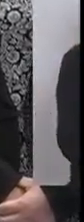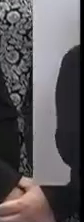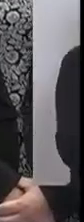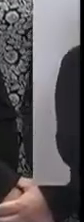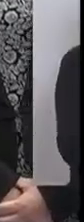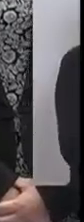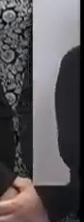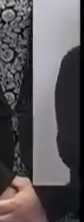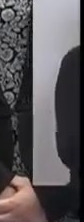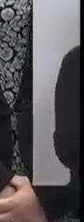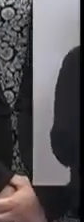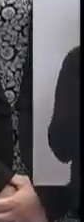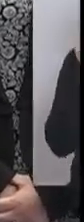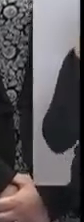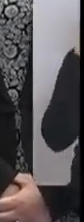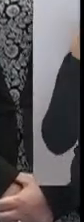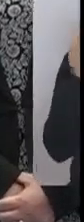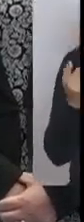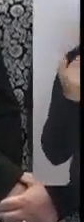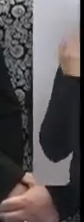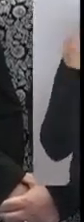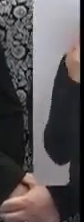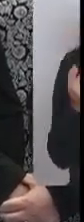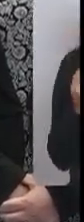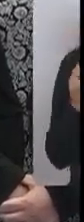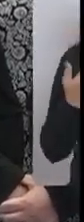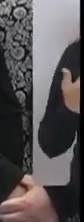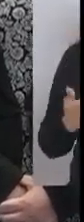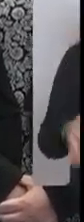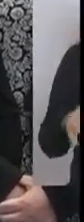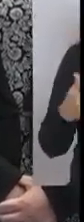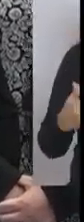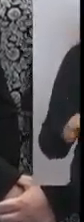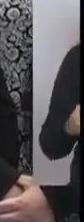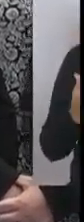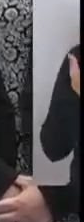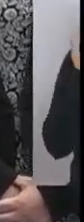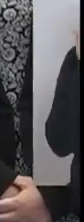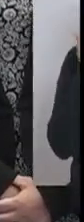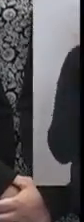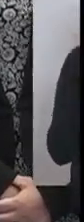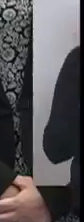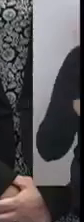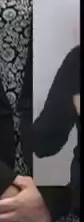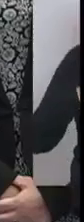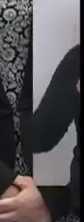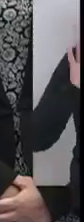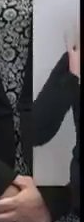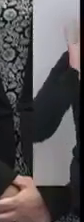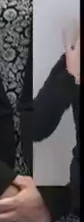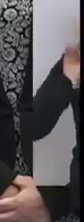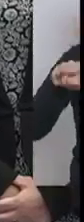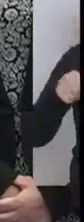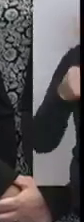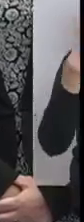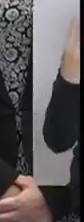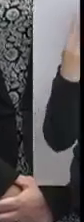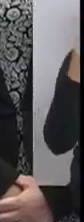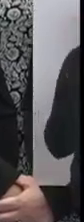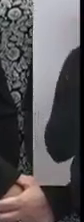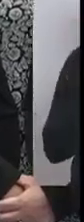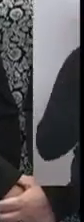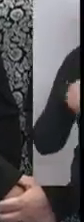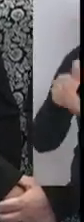insuficientes. Entonces, ¿de qué nos quejamos? Y el primer monto aprobado fue de solo 65 mil pesos. ¿Por algo está facultando usted el primer, segundo y el tercer